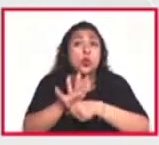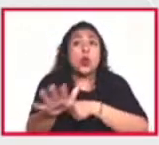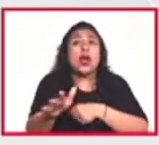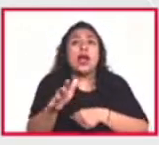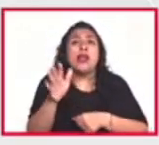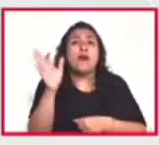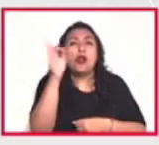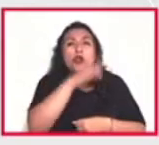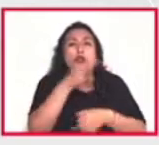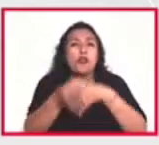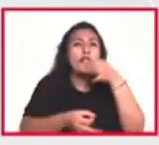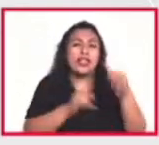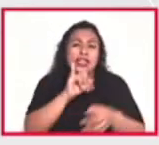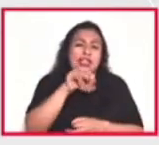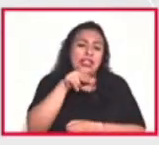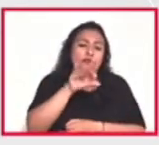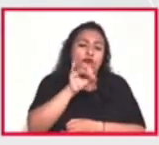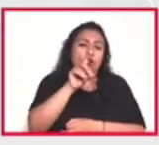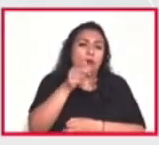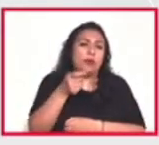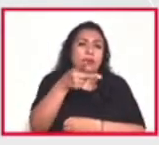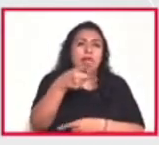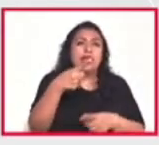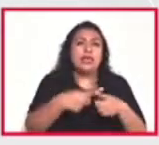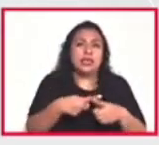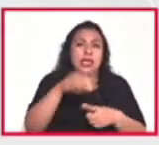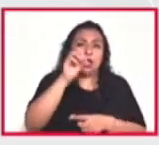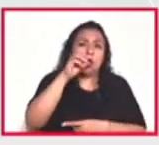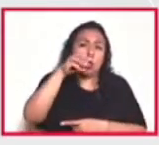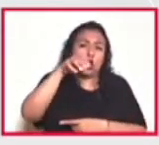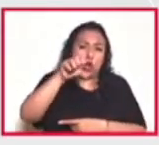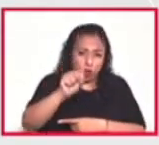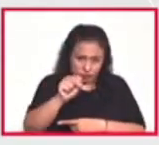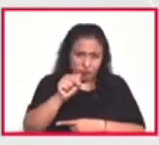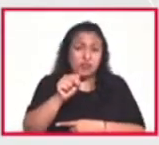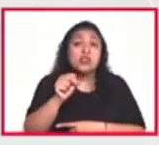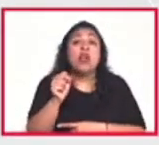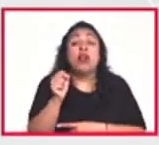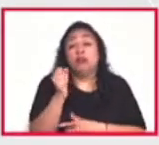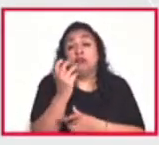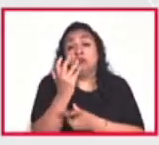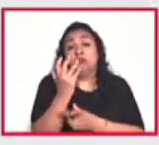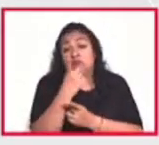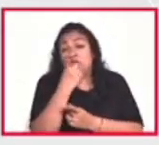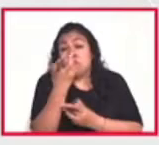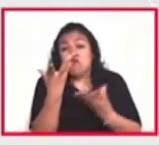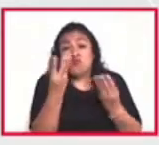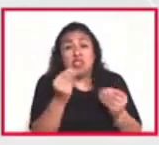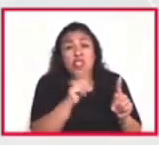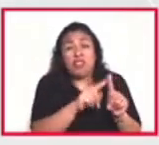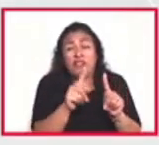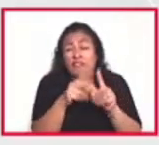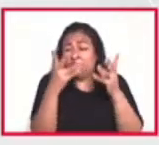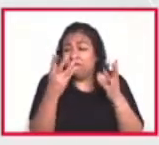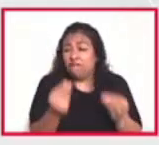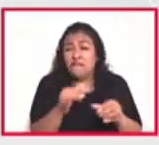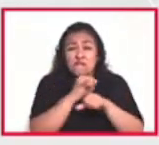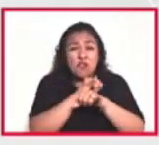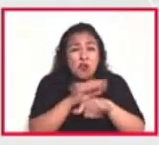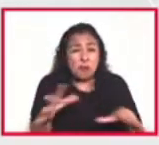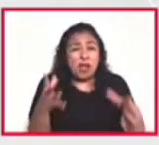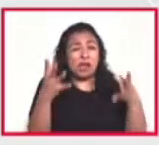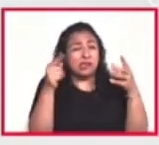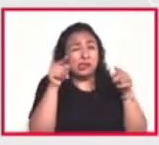infodemia, término acuñado por la Organización Mundial de la Salud, que lo define como una cantidad excesiva de información